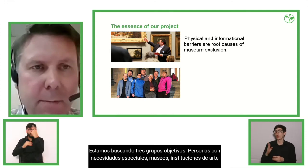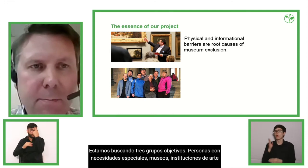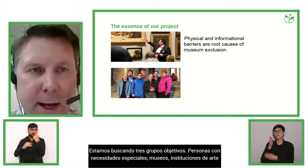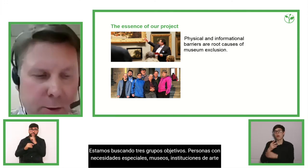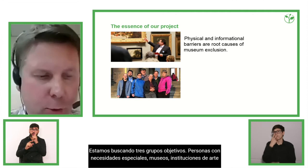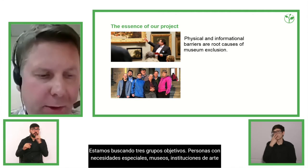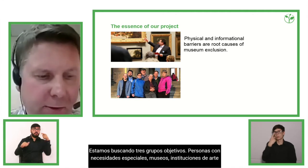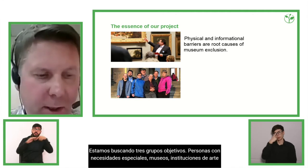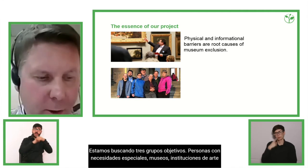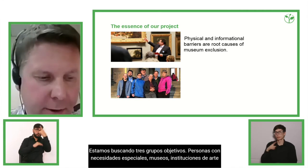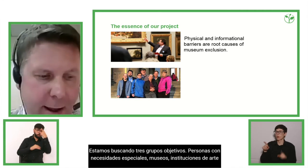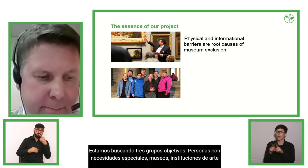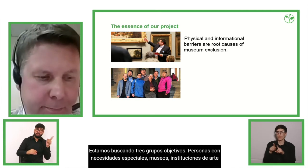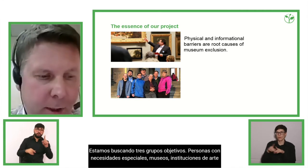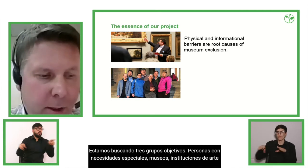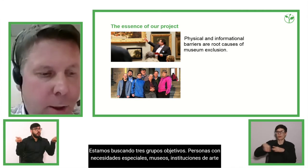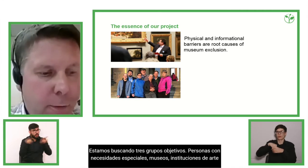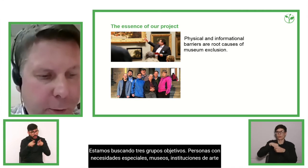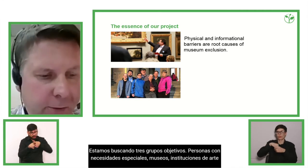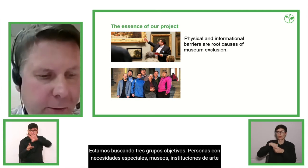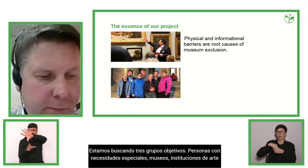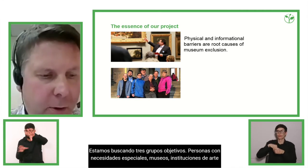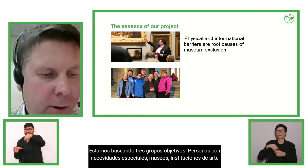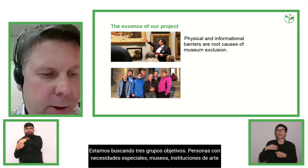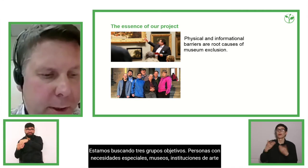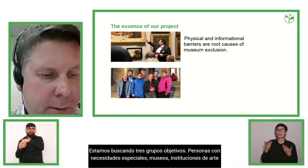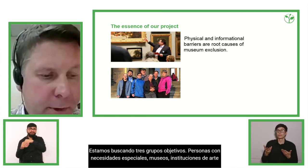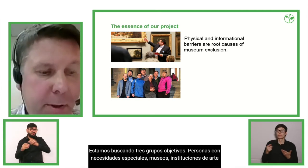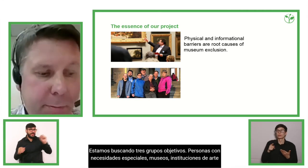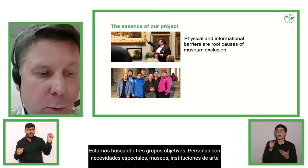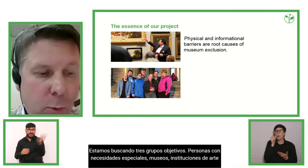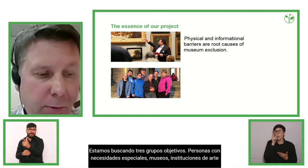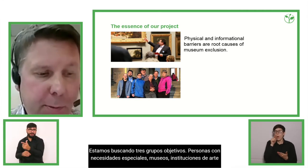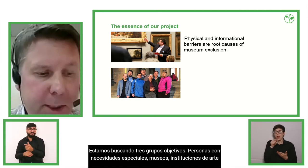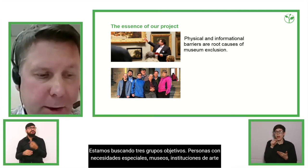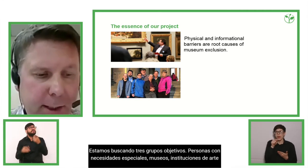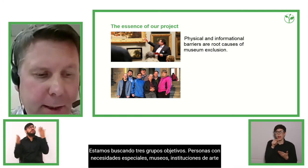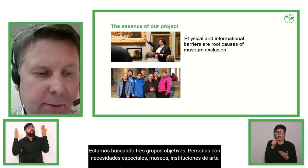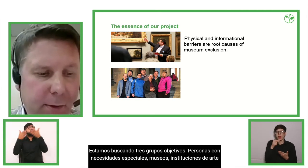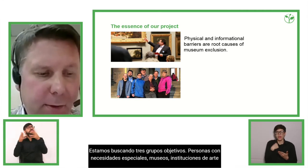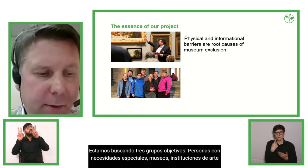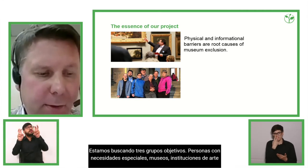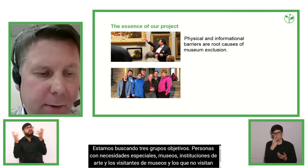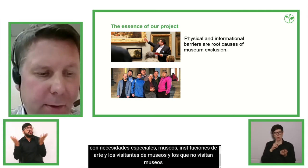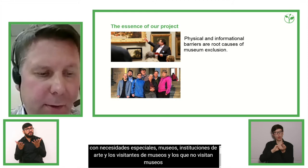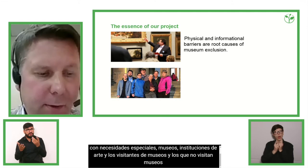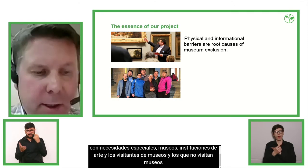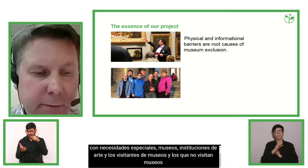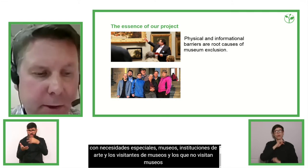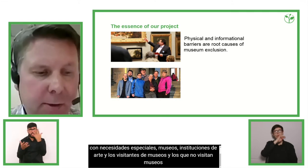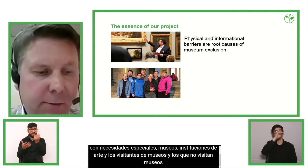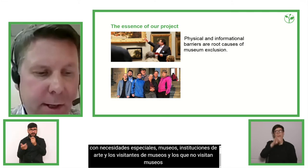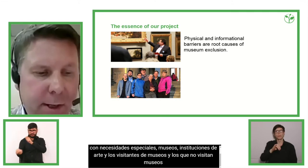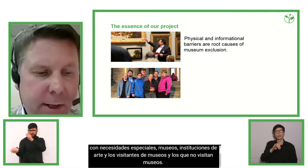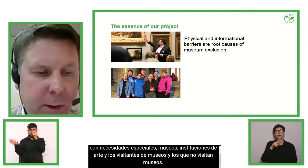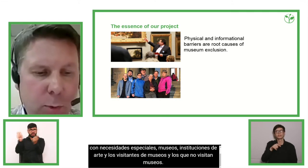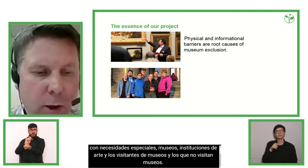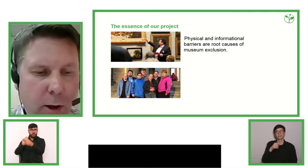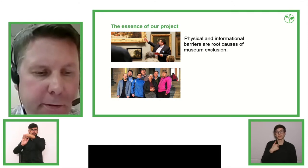¿Qué actividades de impacto vemos? Primero, las personas con necesidades